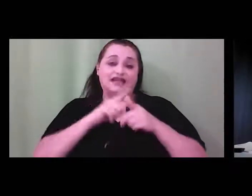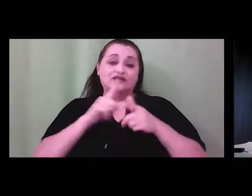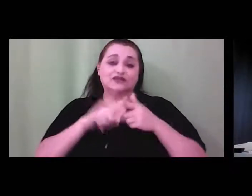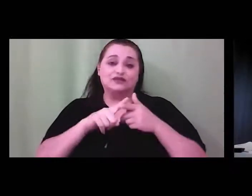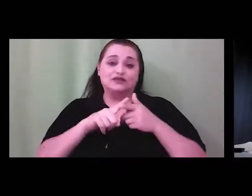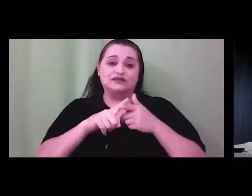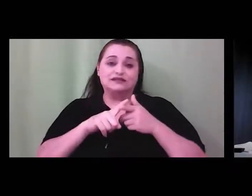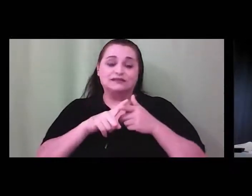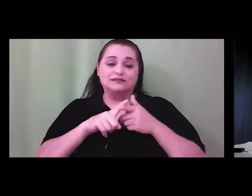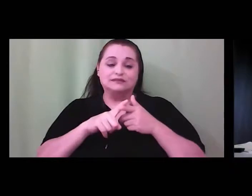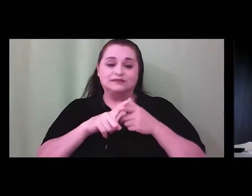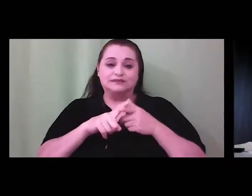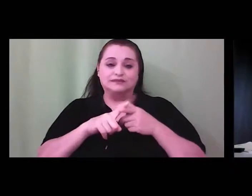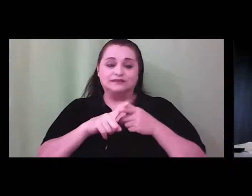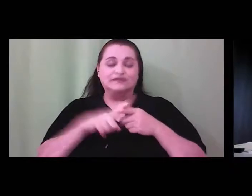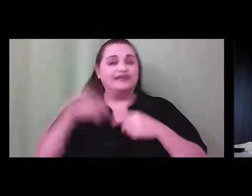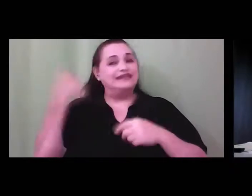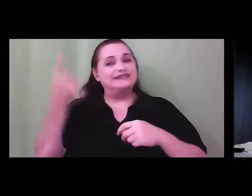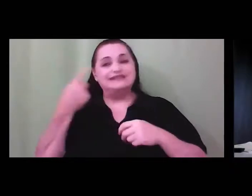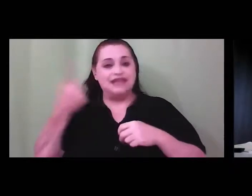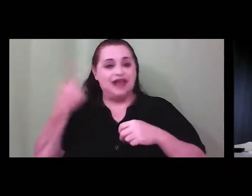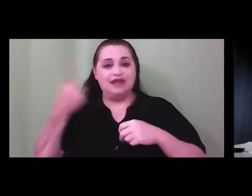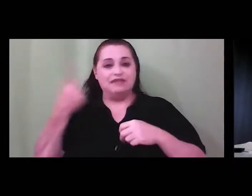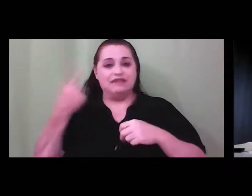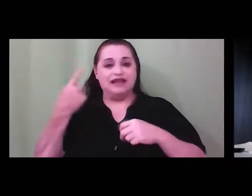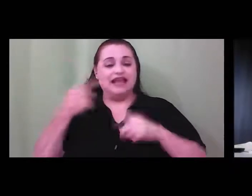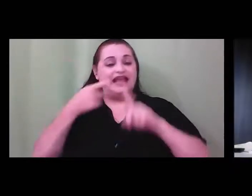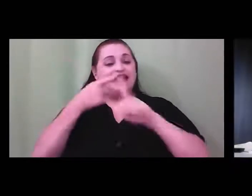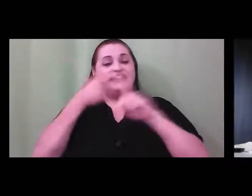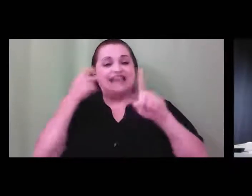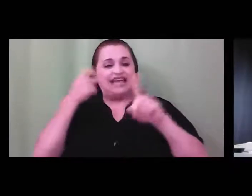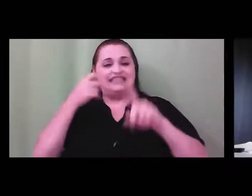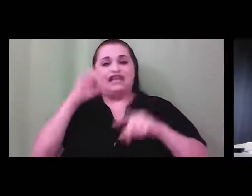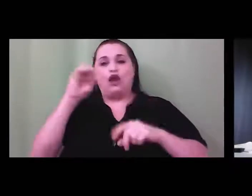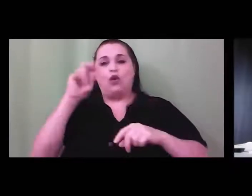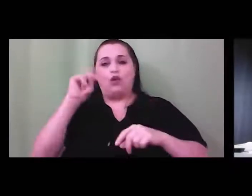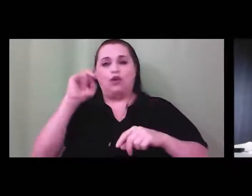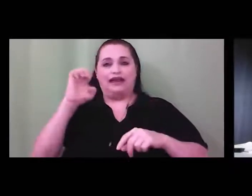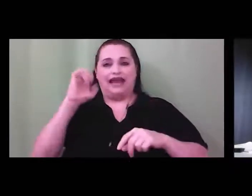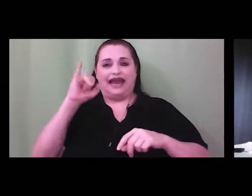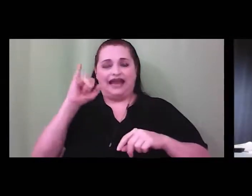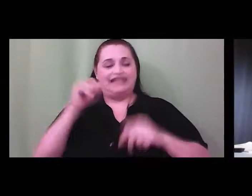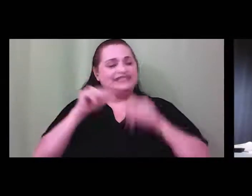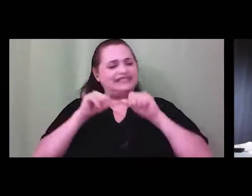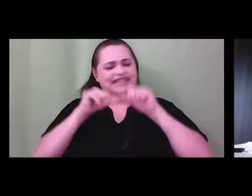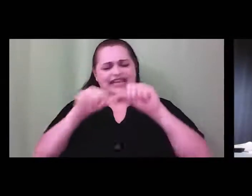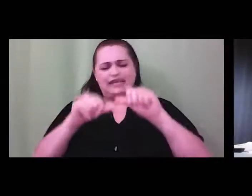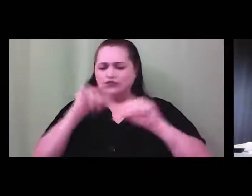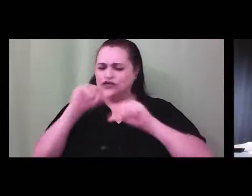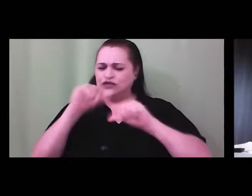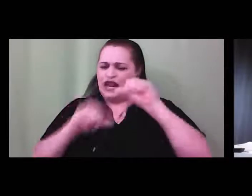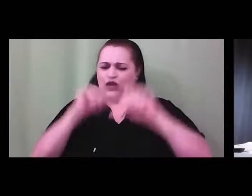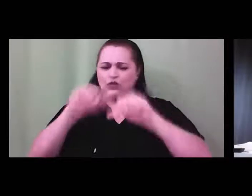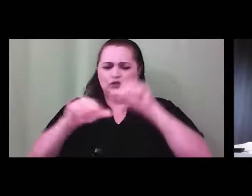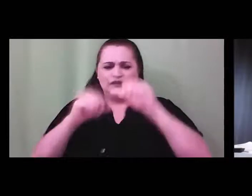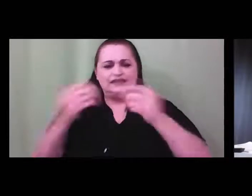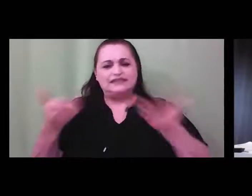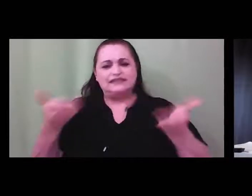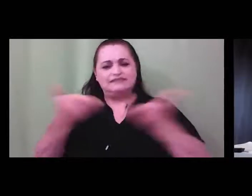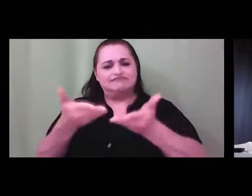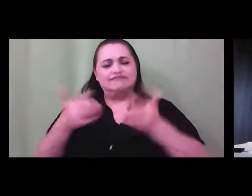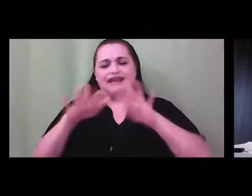Entonces, siempre desde el ONEI seguimos en estas luchas de seguir generando espacios